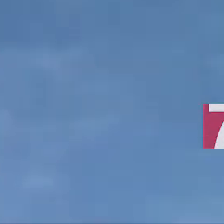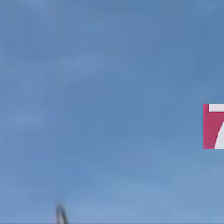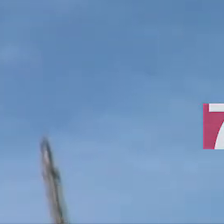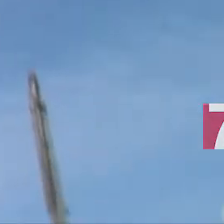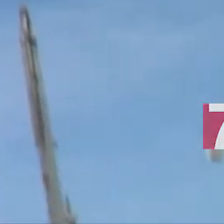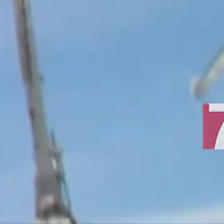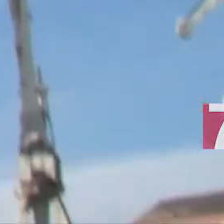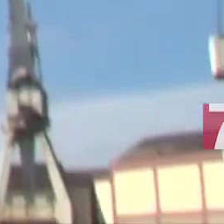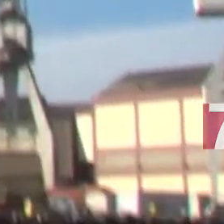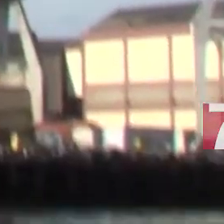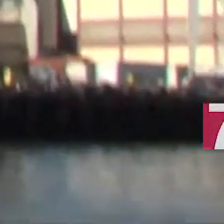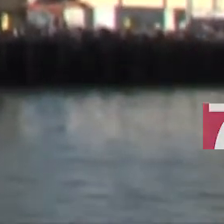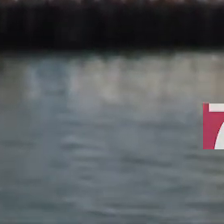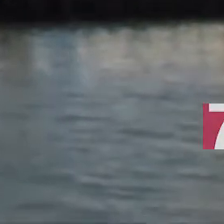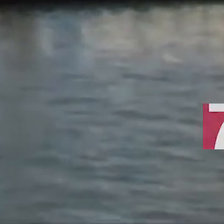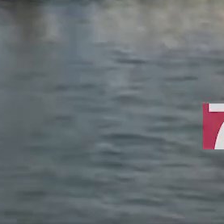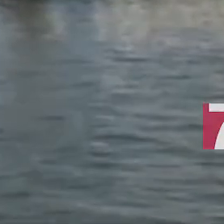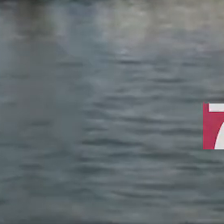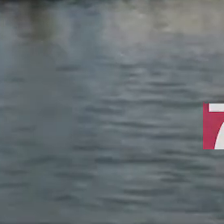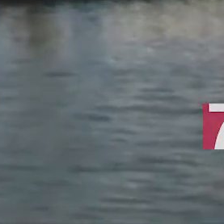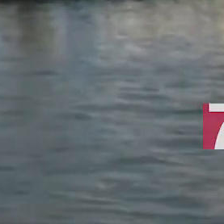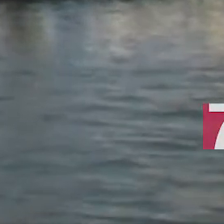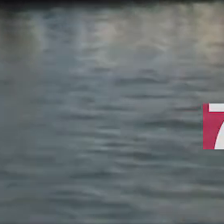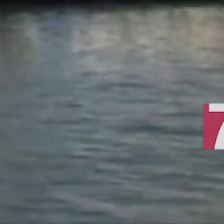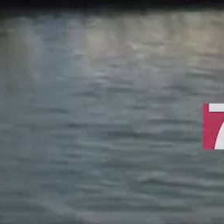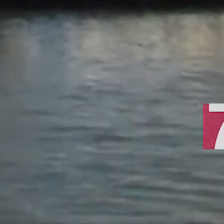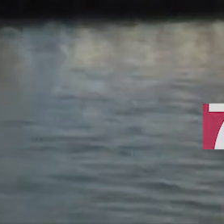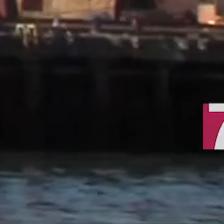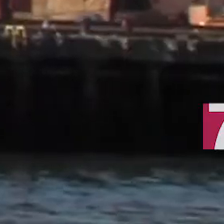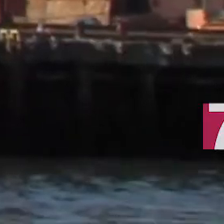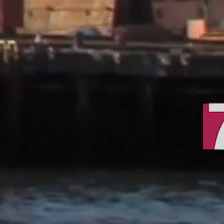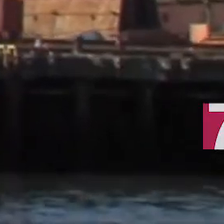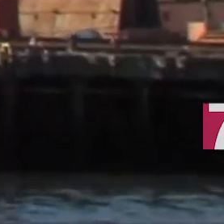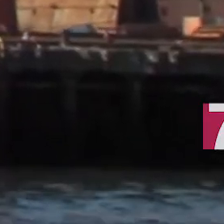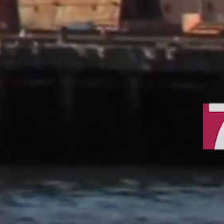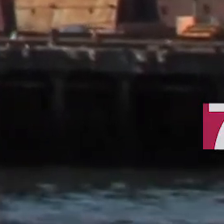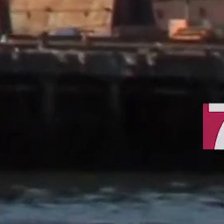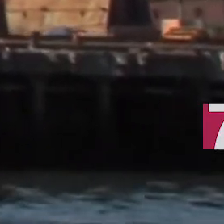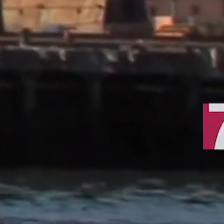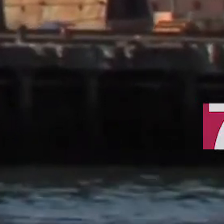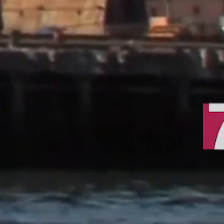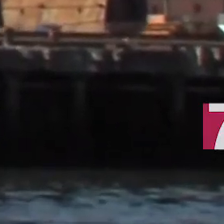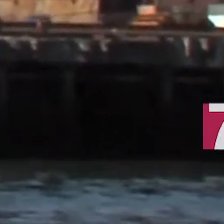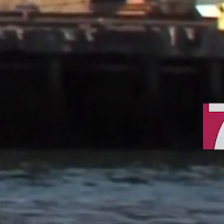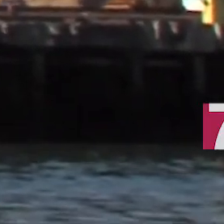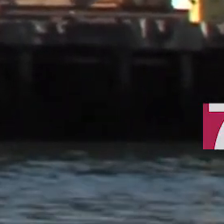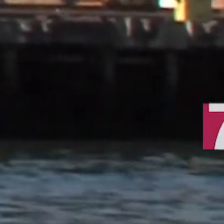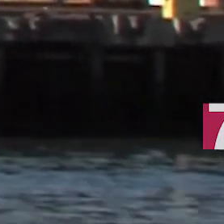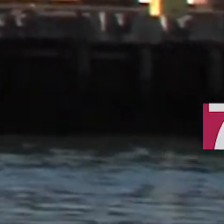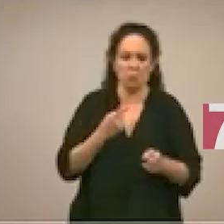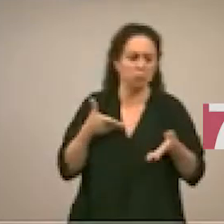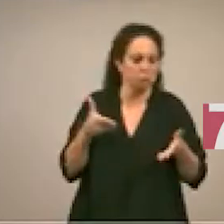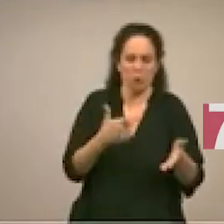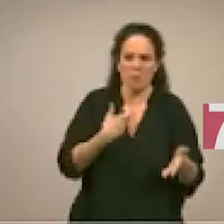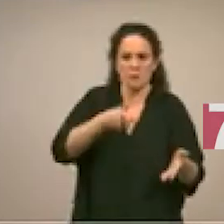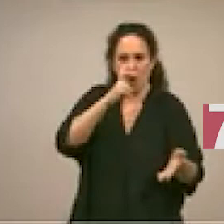consiste en seguir utilizándolo por lo tanto el valor de la reutilización de algunos de estos elementos tanto para lo que hayan